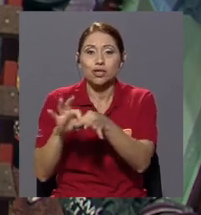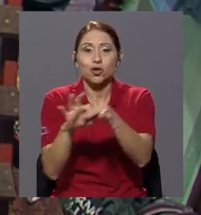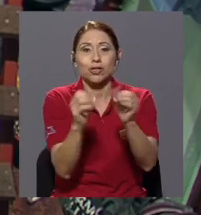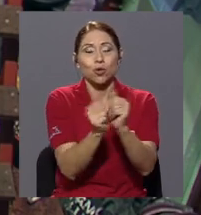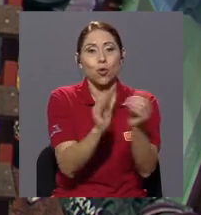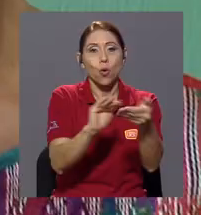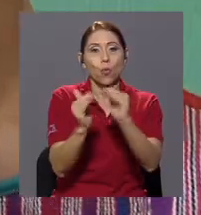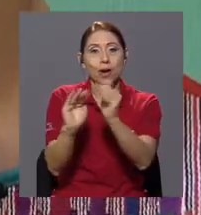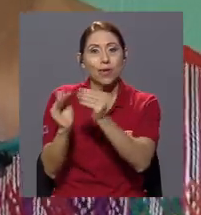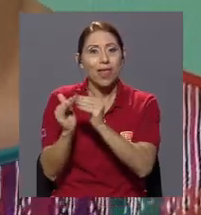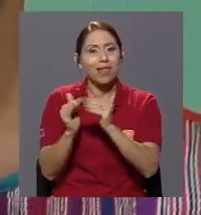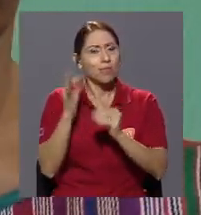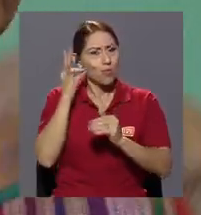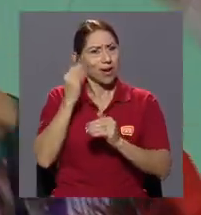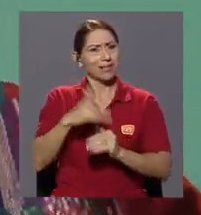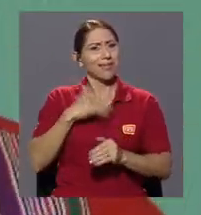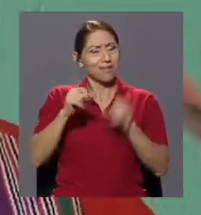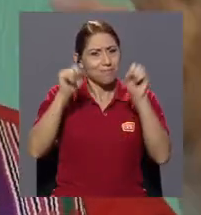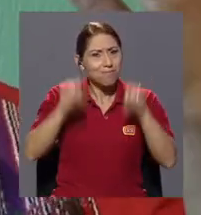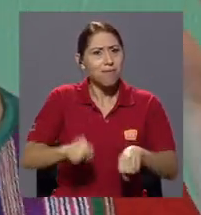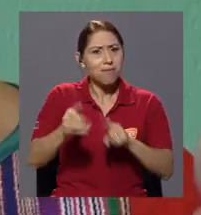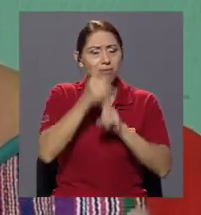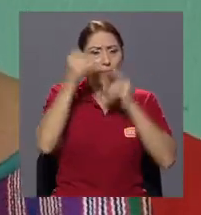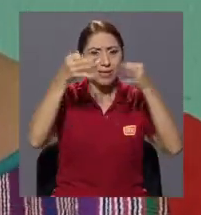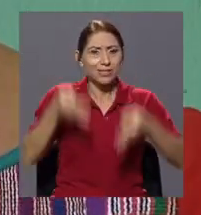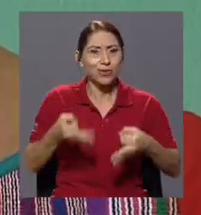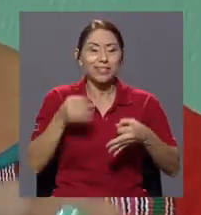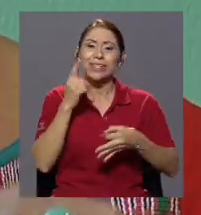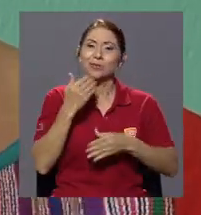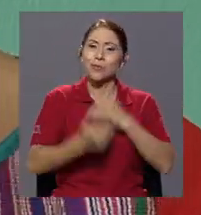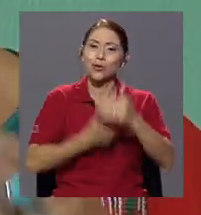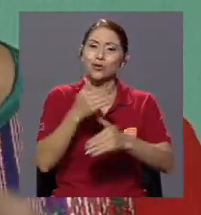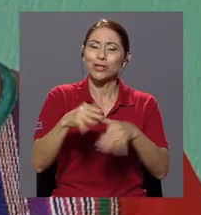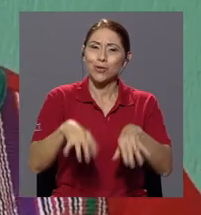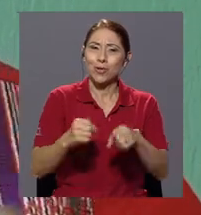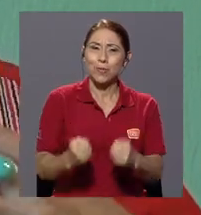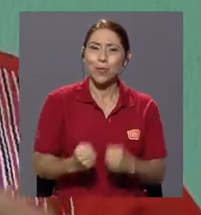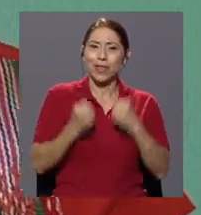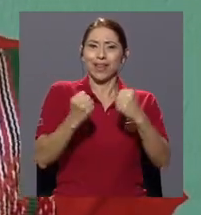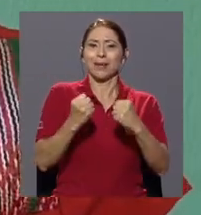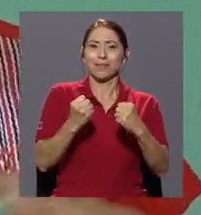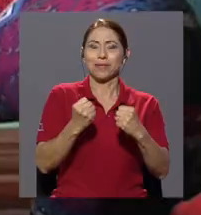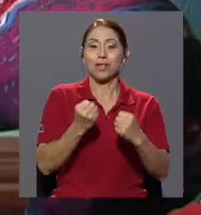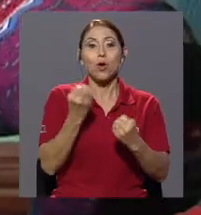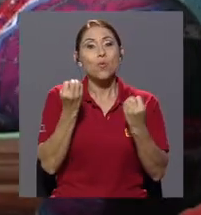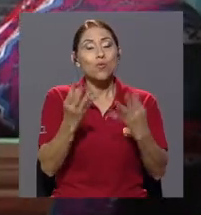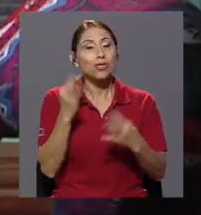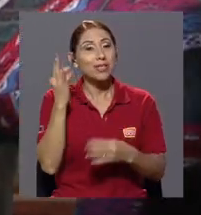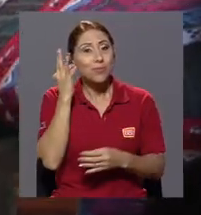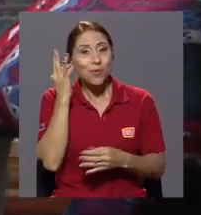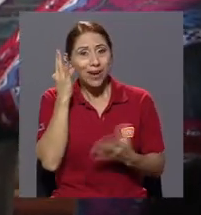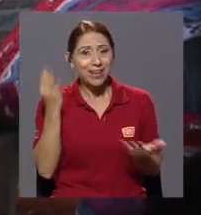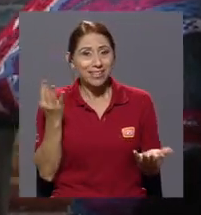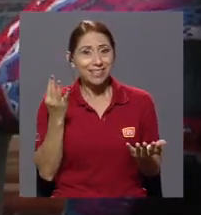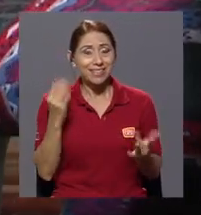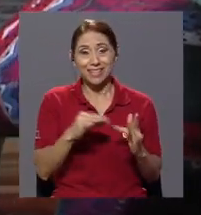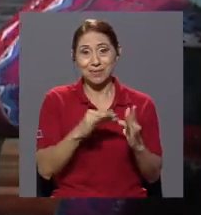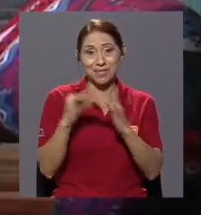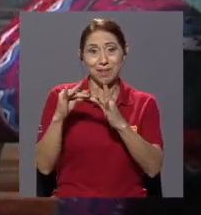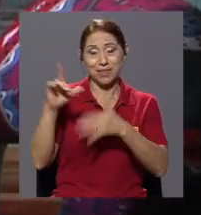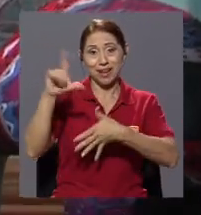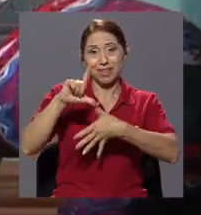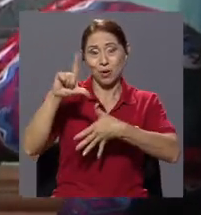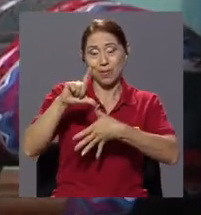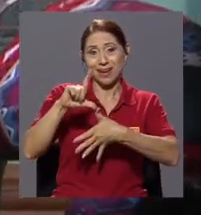comunidad va a sentir capaz de tomar decisiones es una es un proceso de empoderamiento que muchas mujeres especialmente en